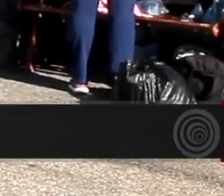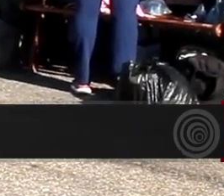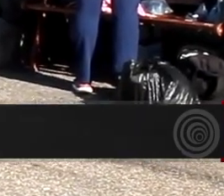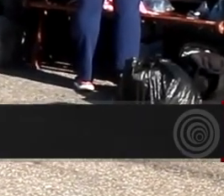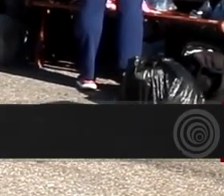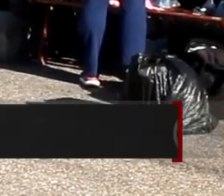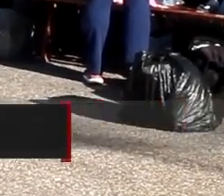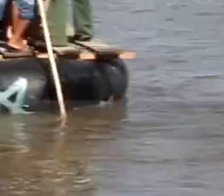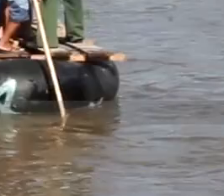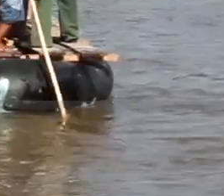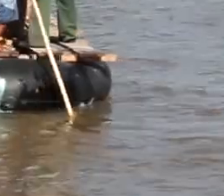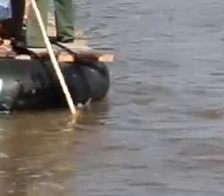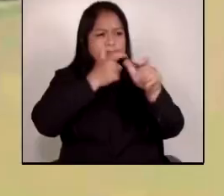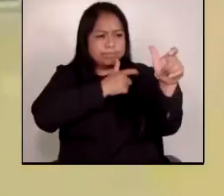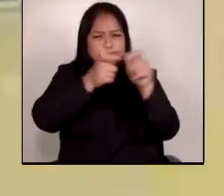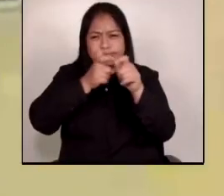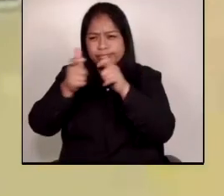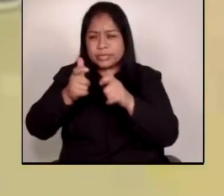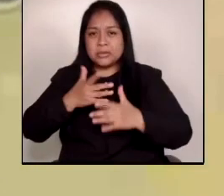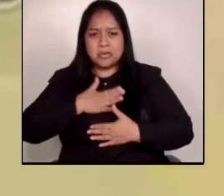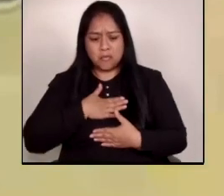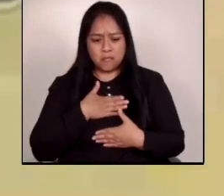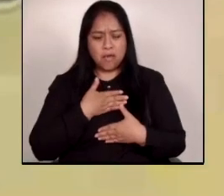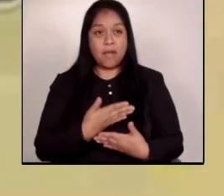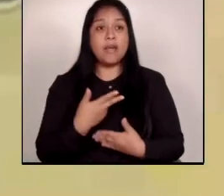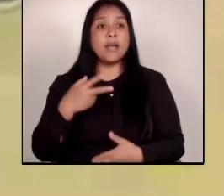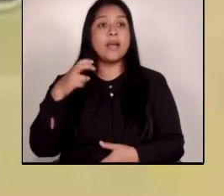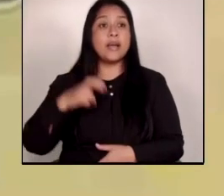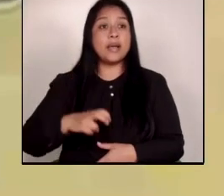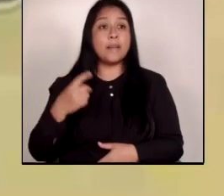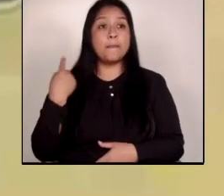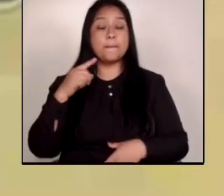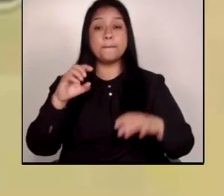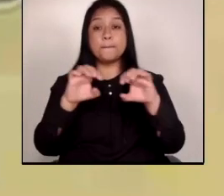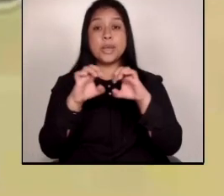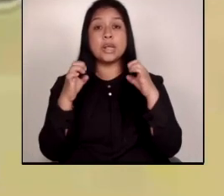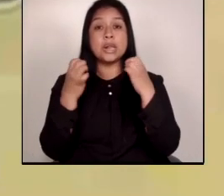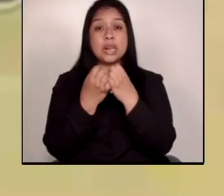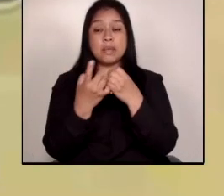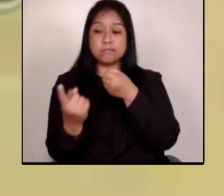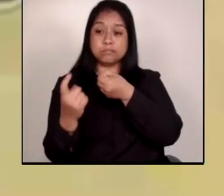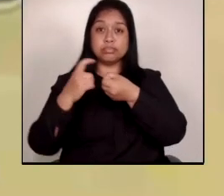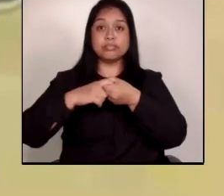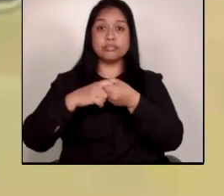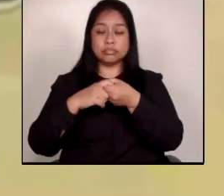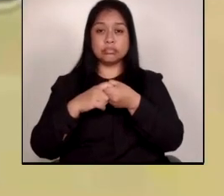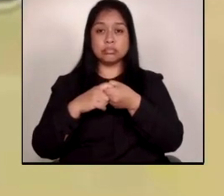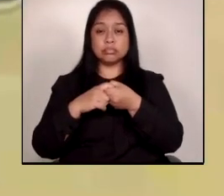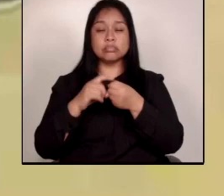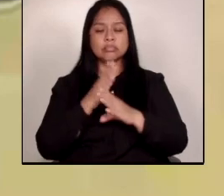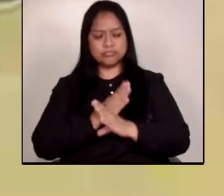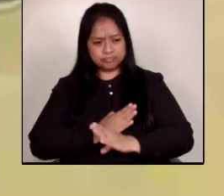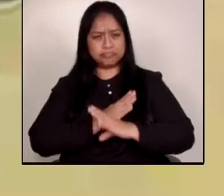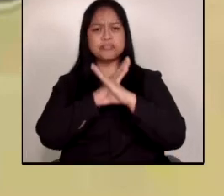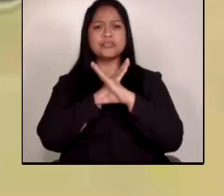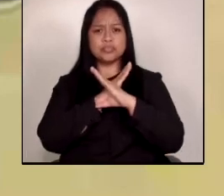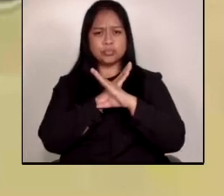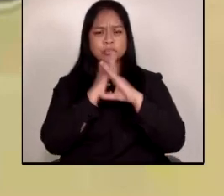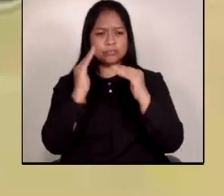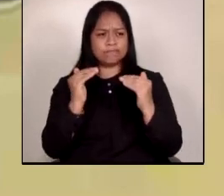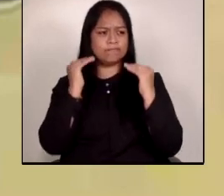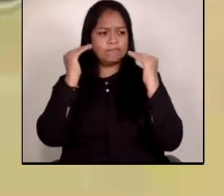y controles de confiabilidad necesarios para el equipo que la conforme, garantizando los más